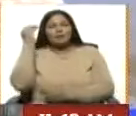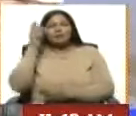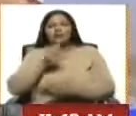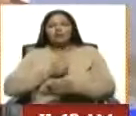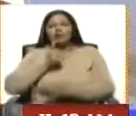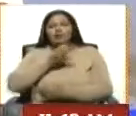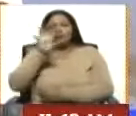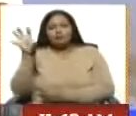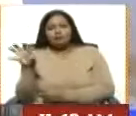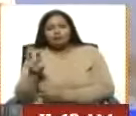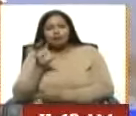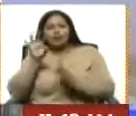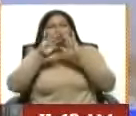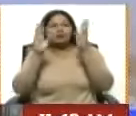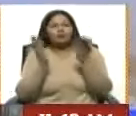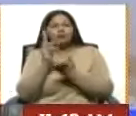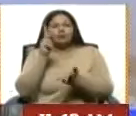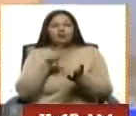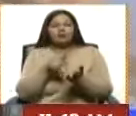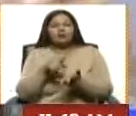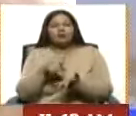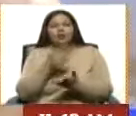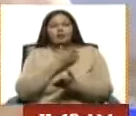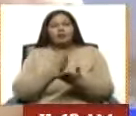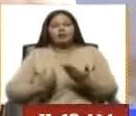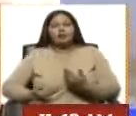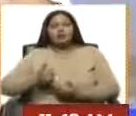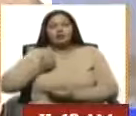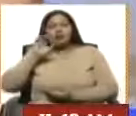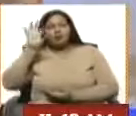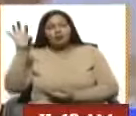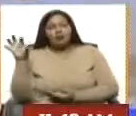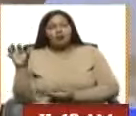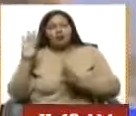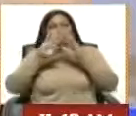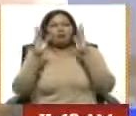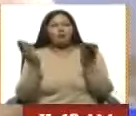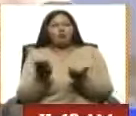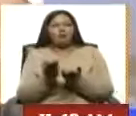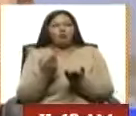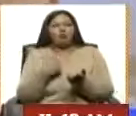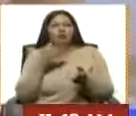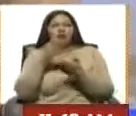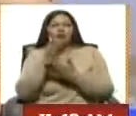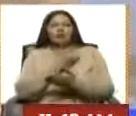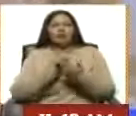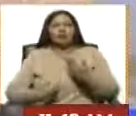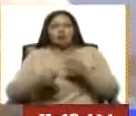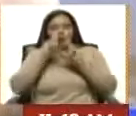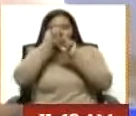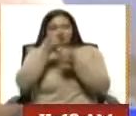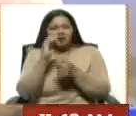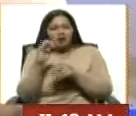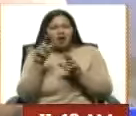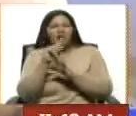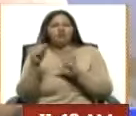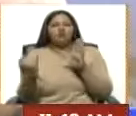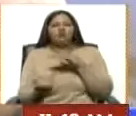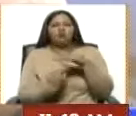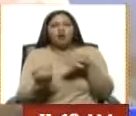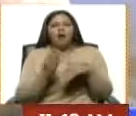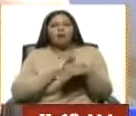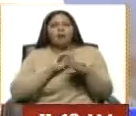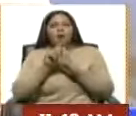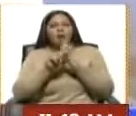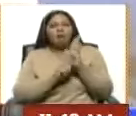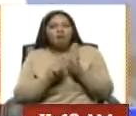mundo, un candidato a la presidencia de cualquier país del mundo que diga, yo voy a ser presidente pero no reconozco las instituciones de este país. Ni reconozco lo que